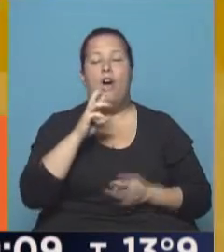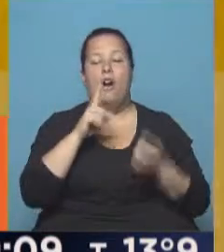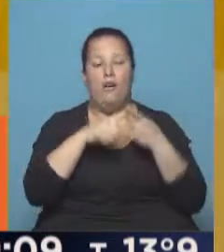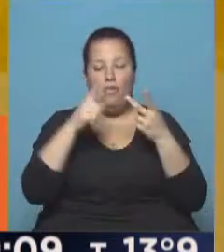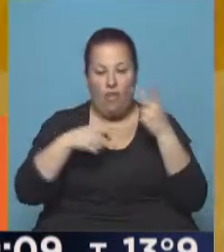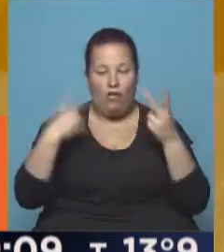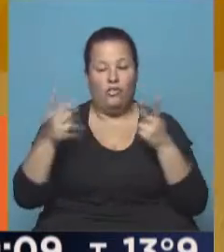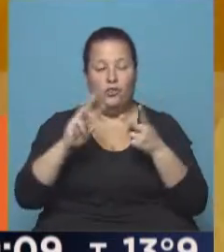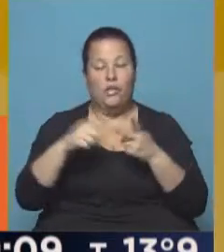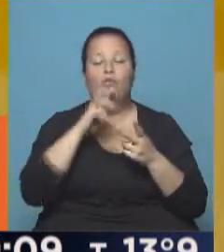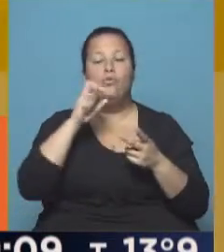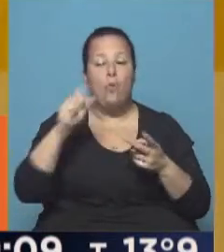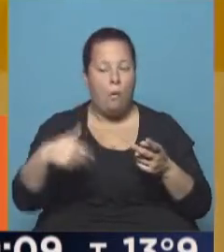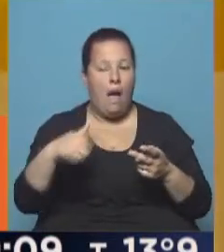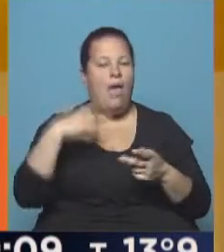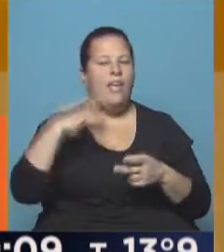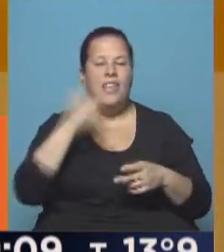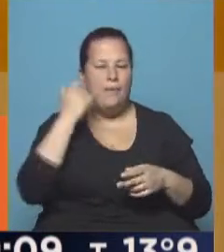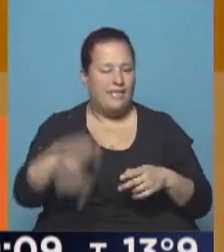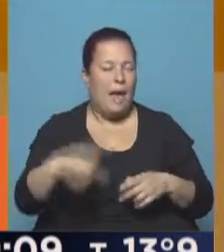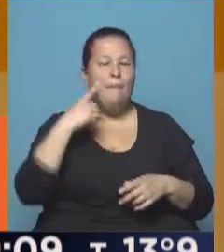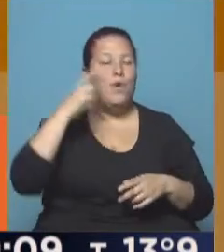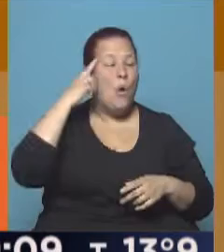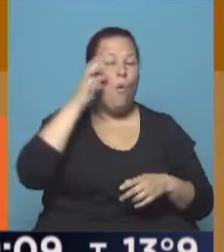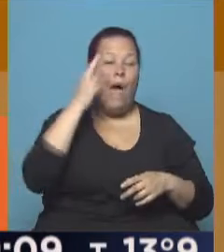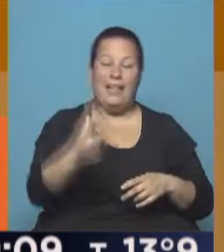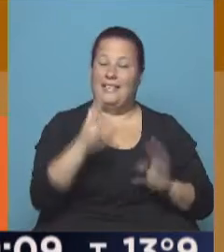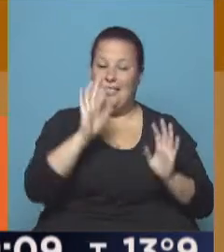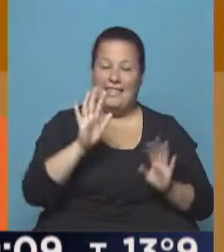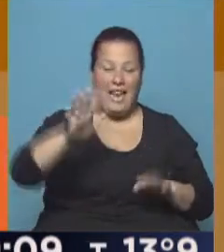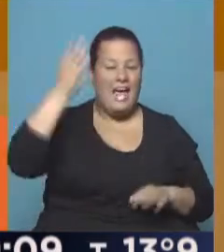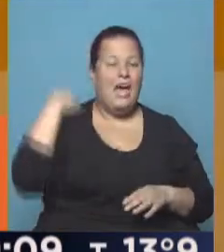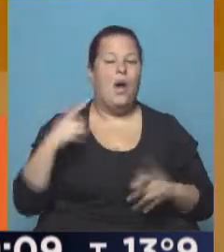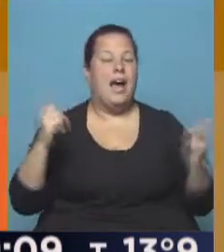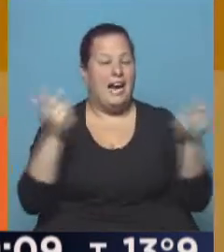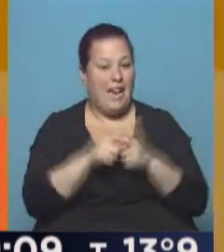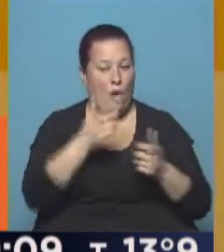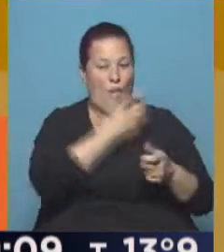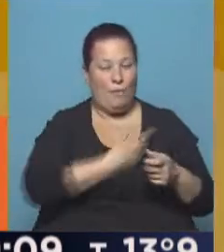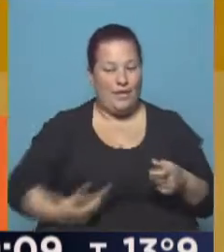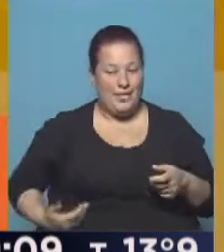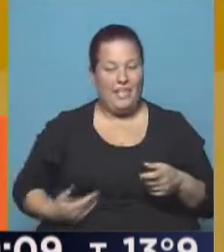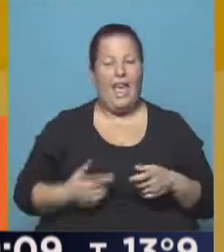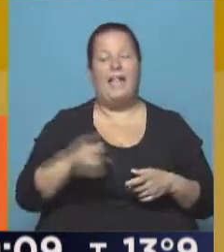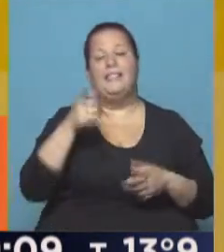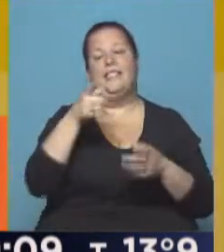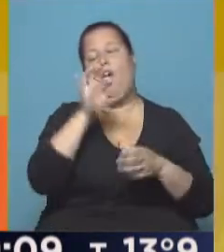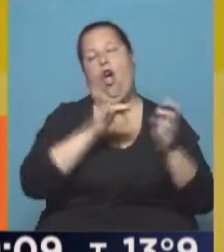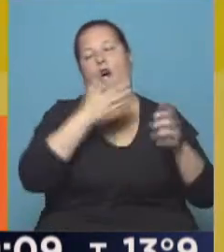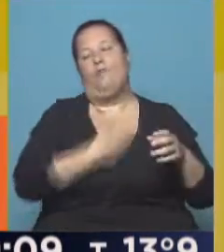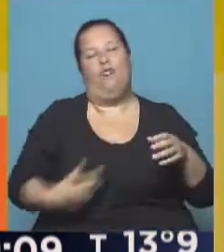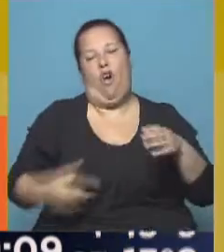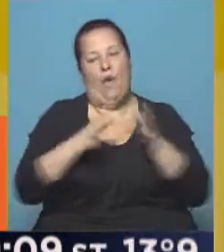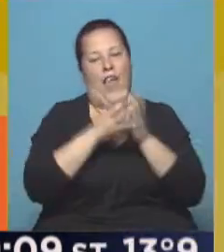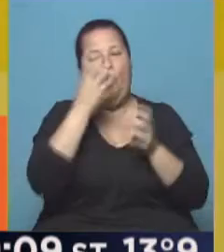Truman, de que esto tenía que ser ya desde el 43, cuando se reunían los presidentes o los mandatarios